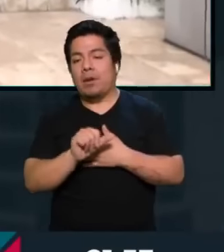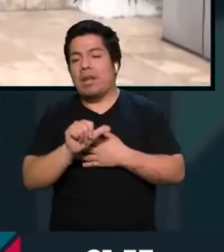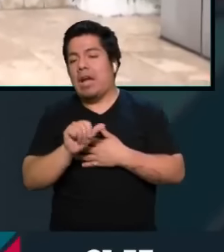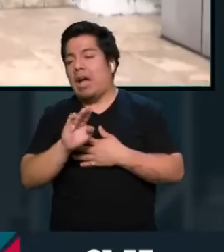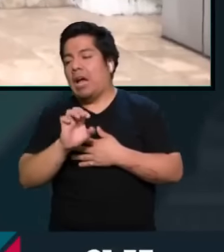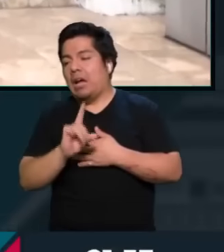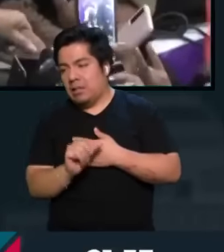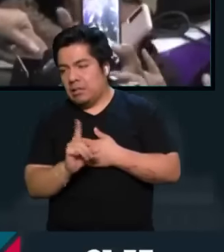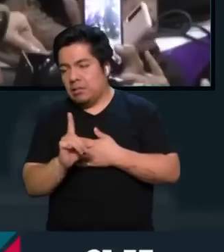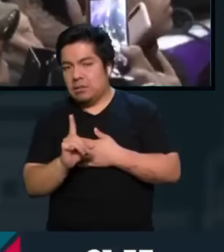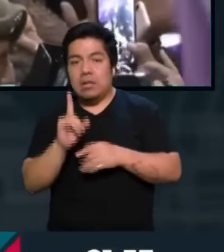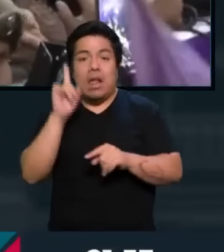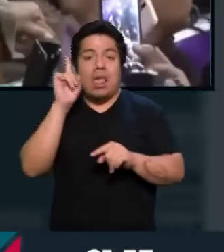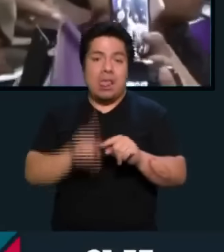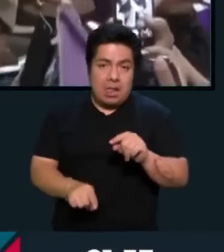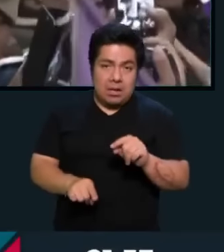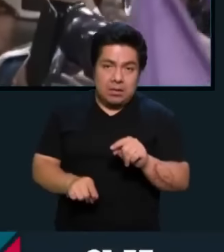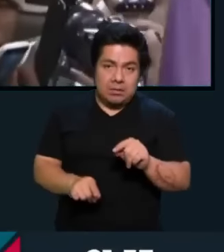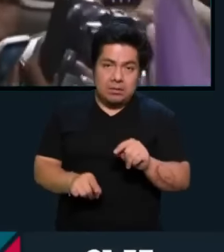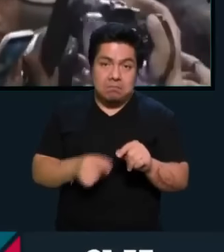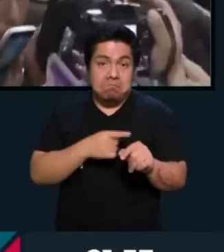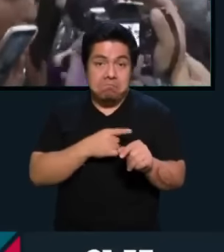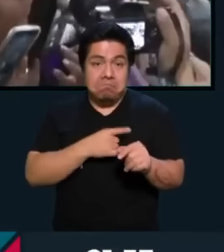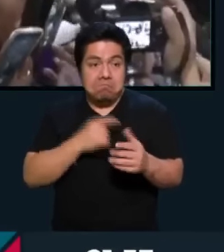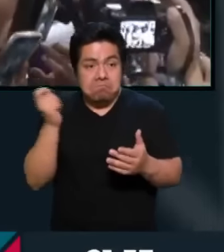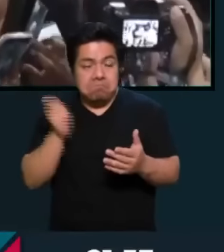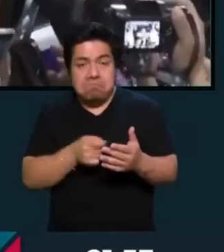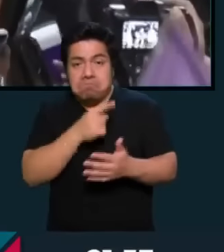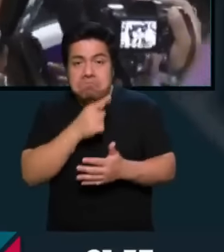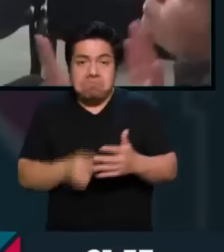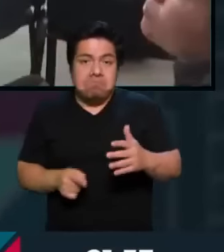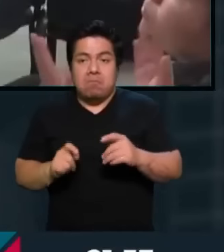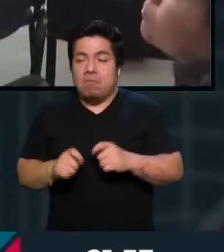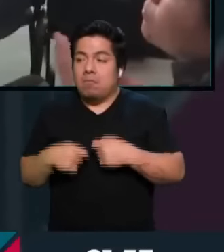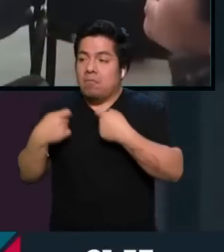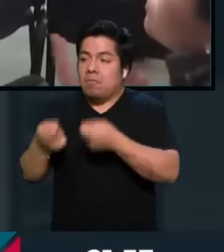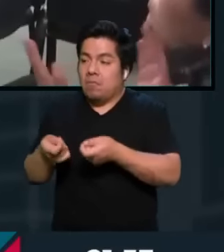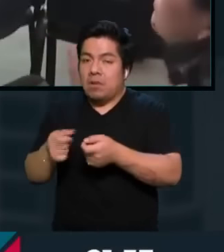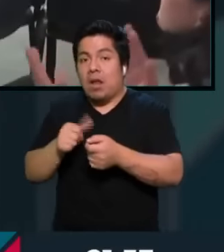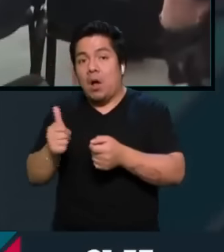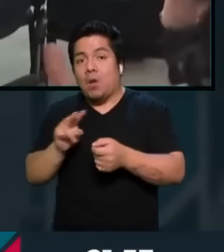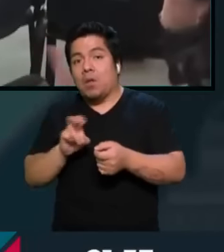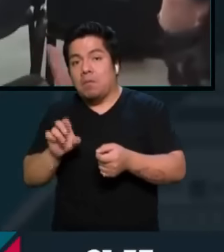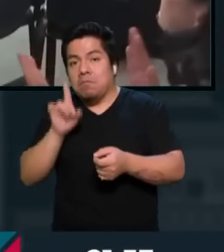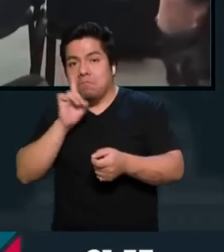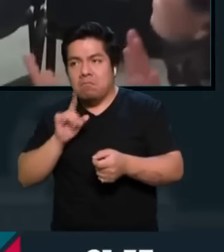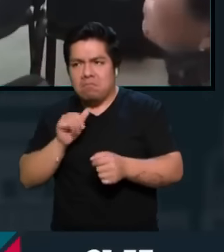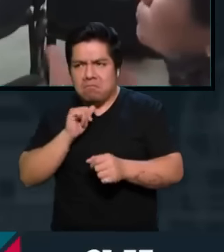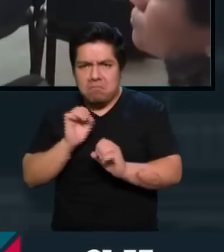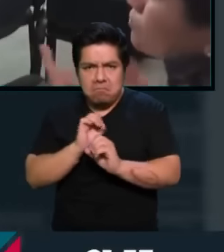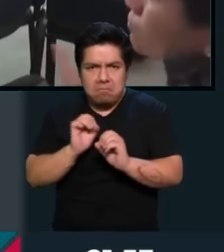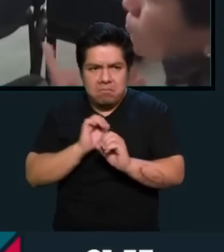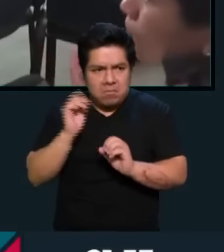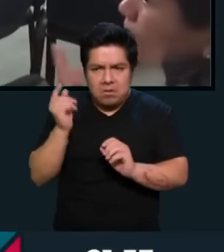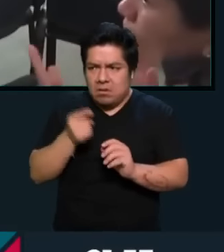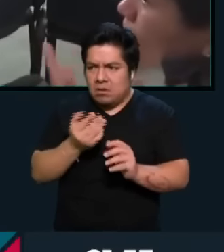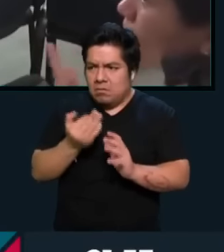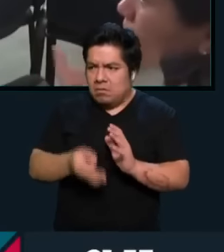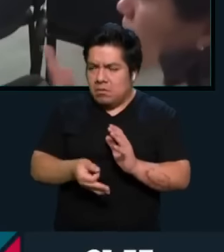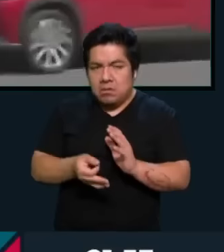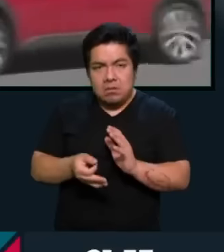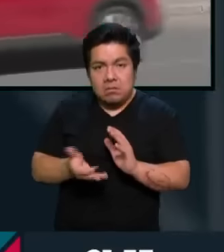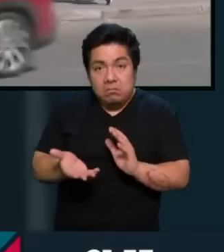Prácticamente la quiere quitar del medio con un decreto por un lado nombrando arbitrariamente una vicepresidenta sin aprobación del poder legislativo y por